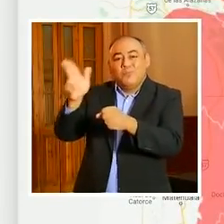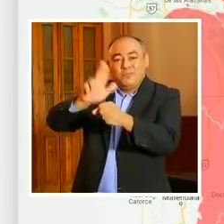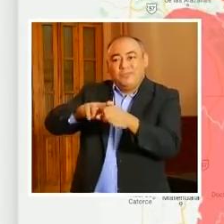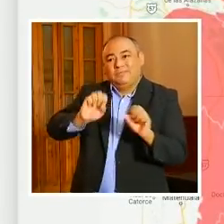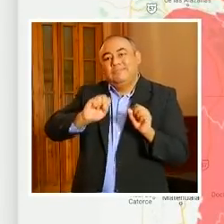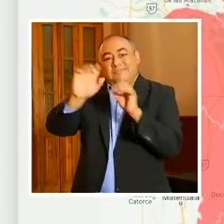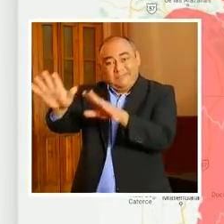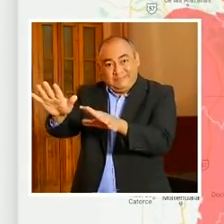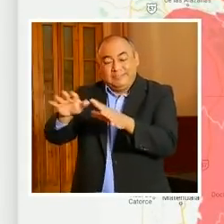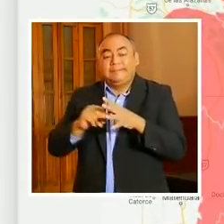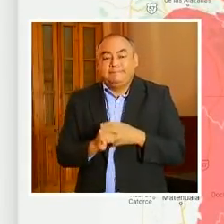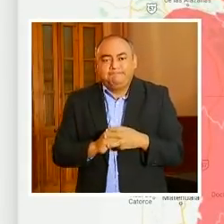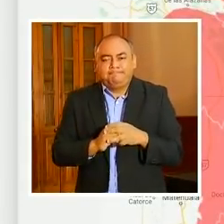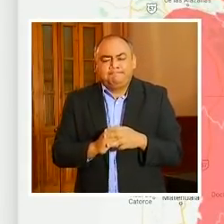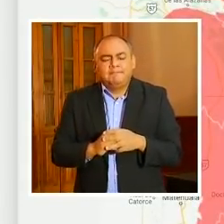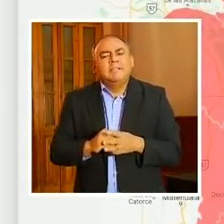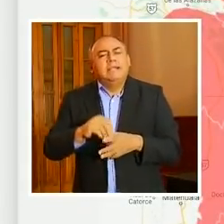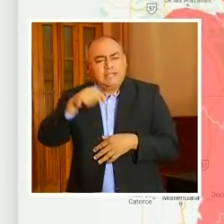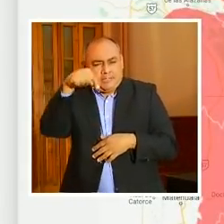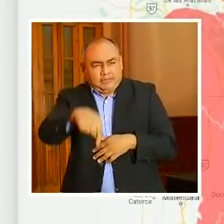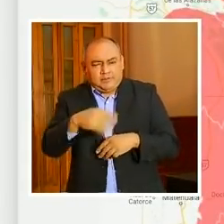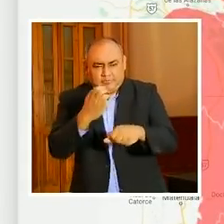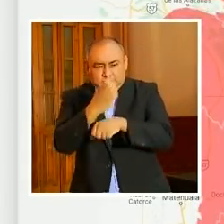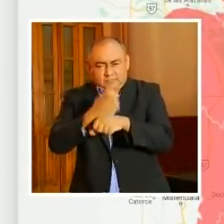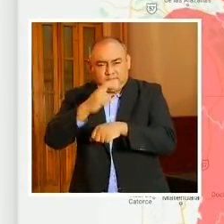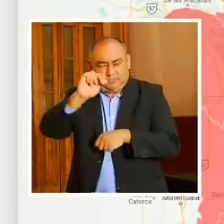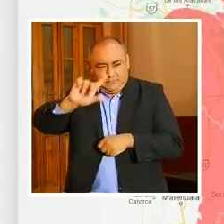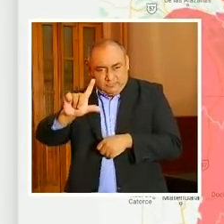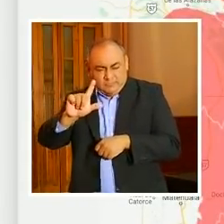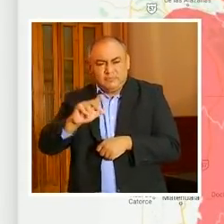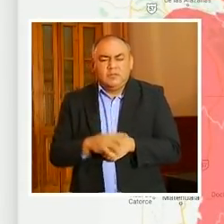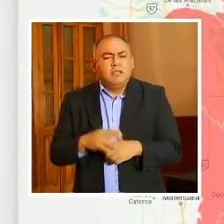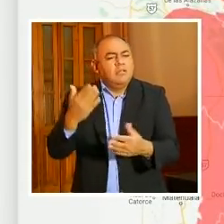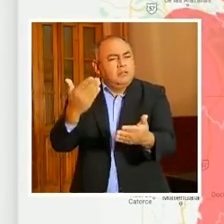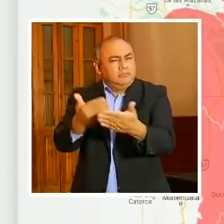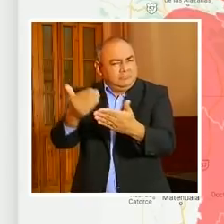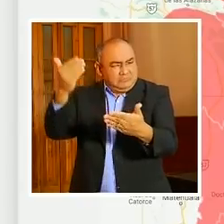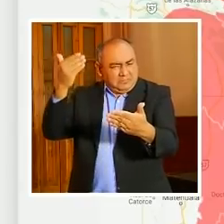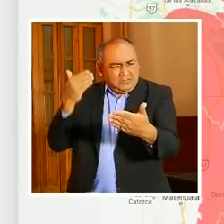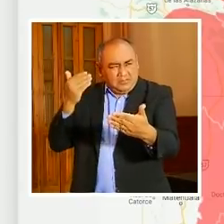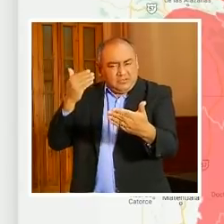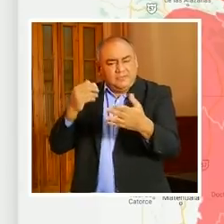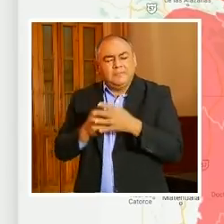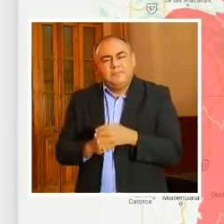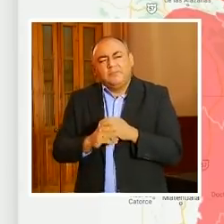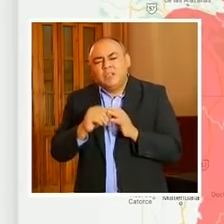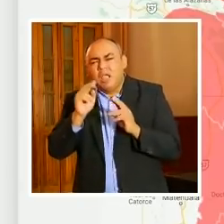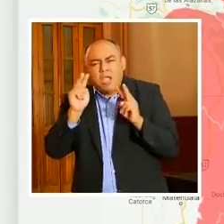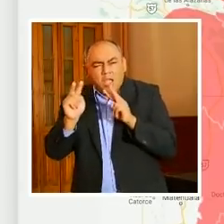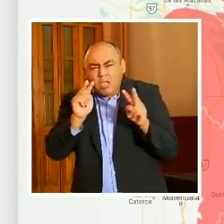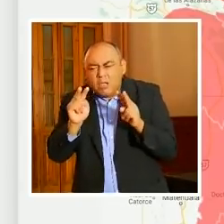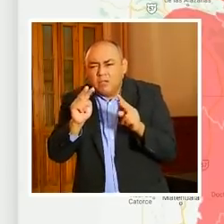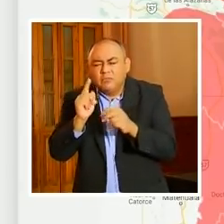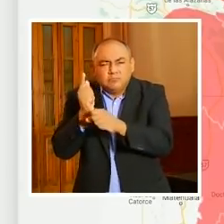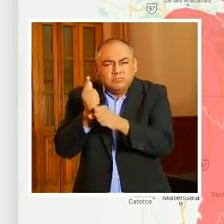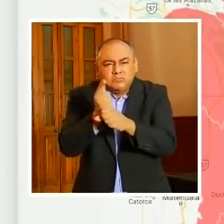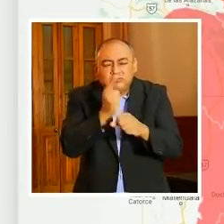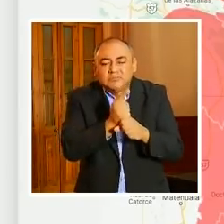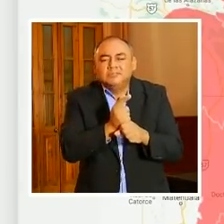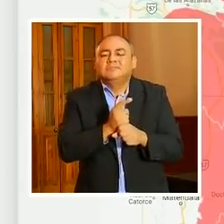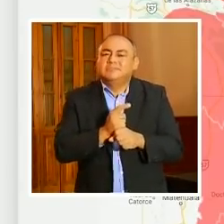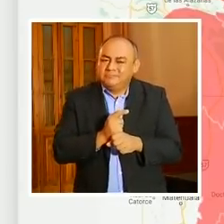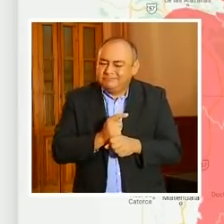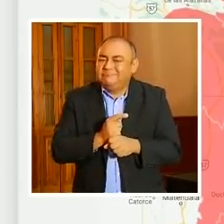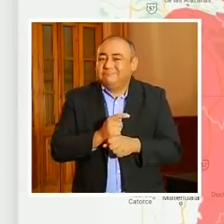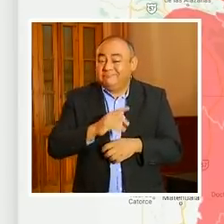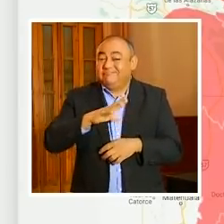Nuevo León ha sucedido que poco a poco ha ido transitando el virus a lo largo de